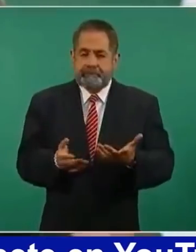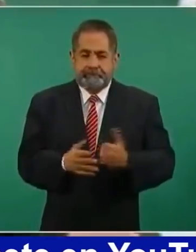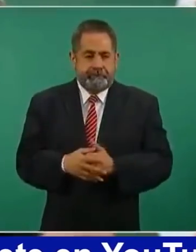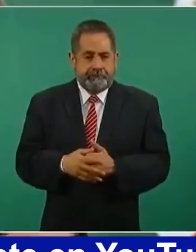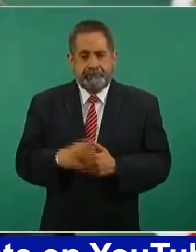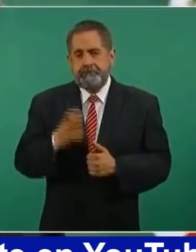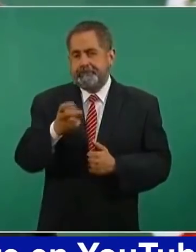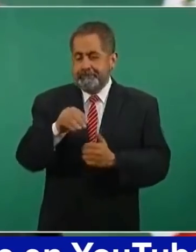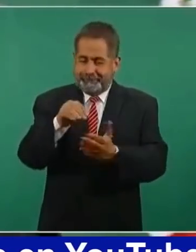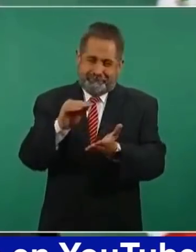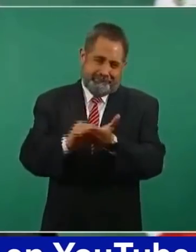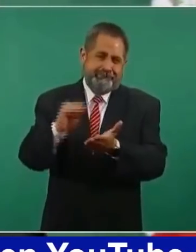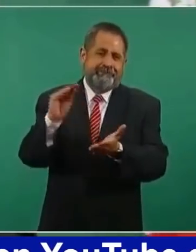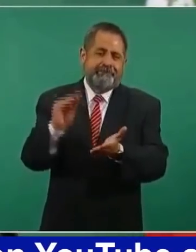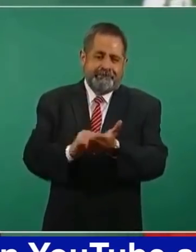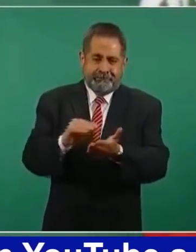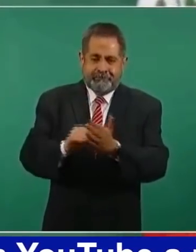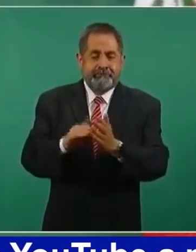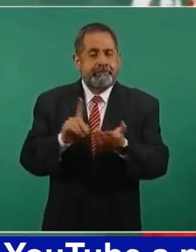todavía